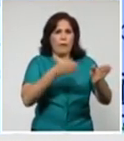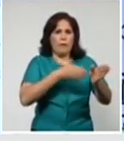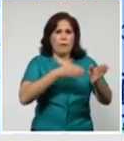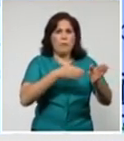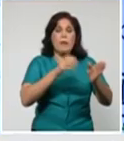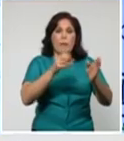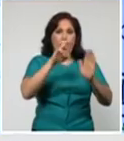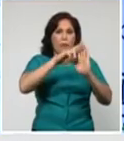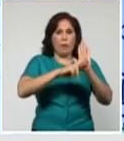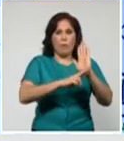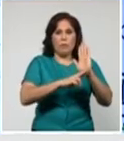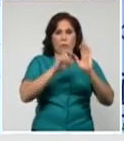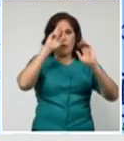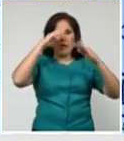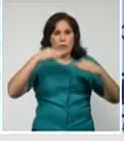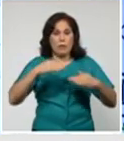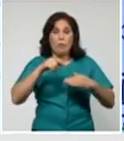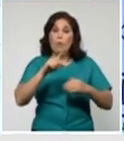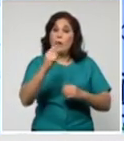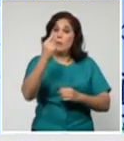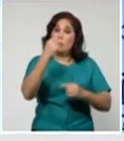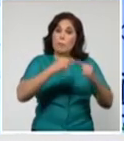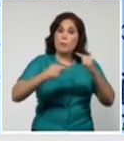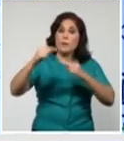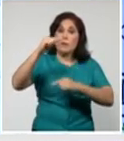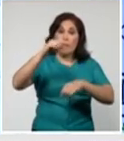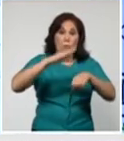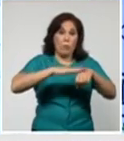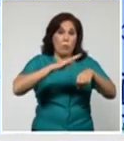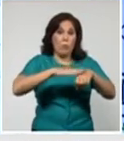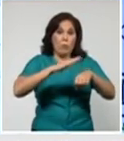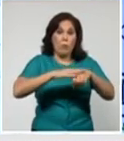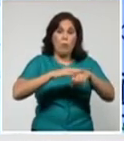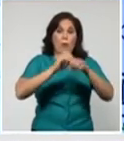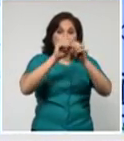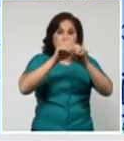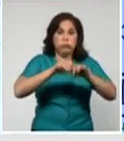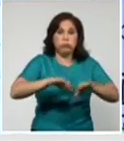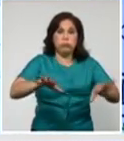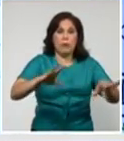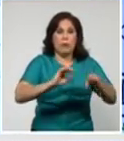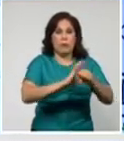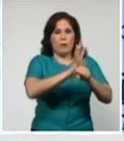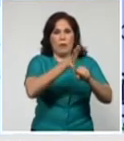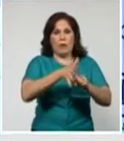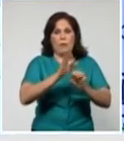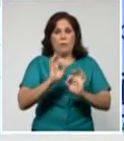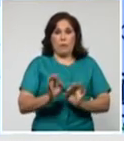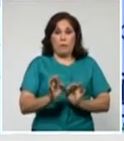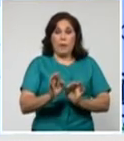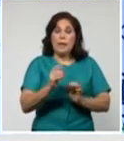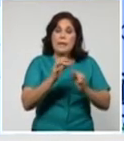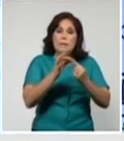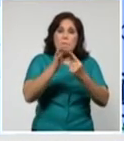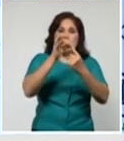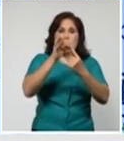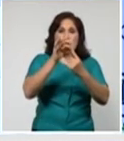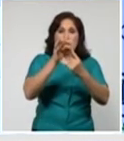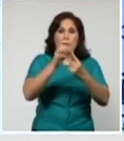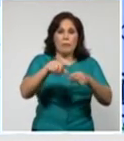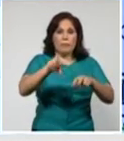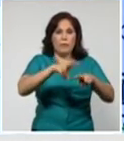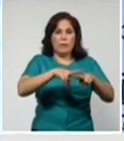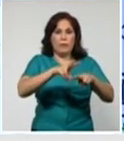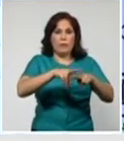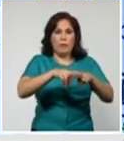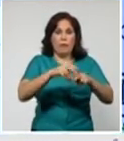regulaciones sanitarias como una de las principales condicionantes de la propagación del COVID-19, específicamente en La Habana.